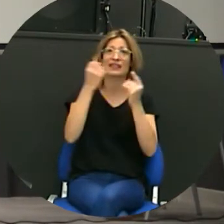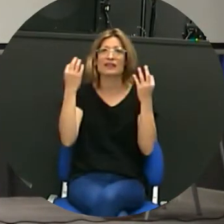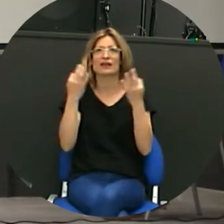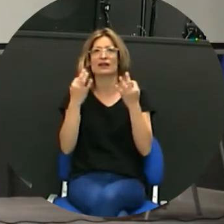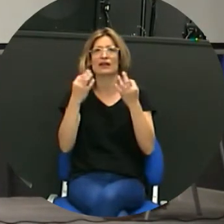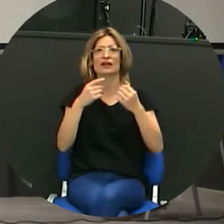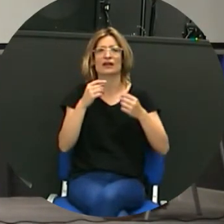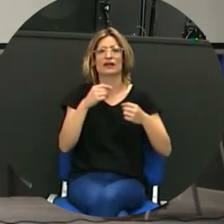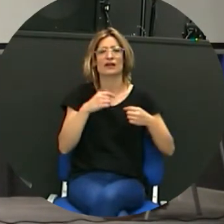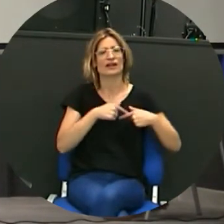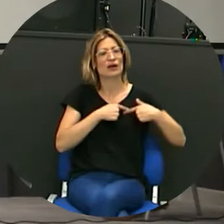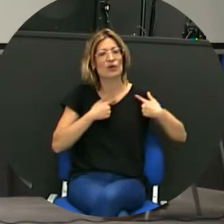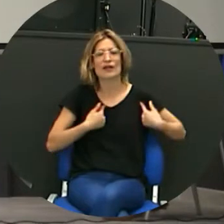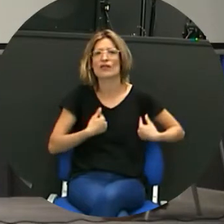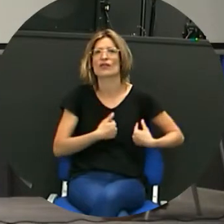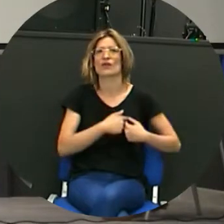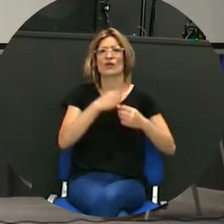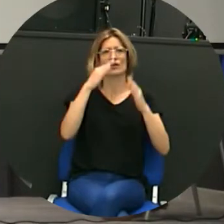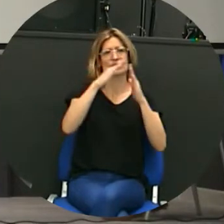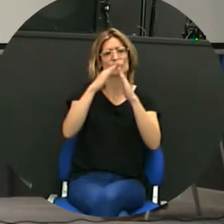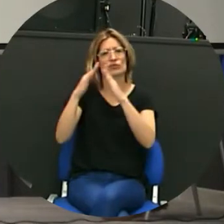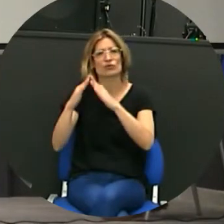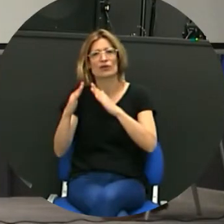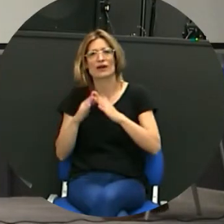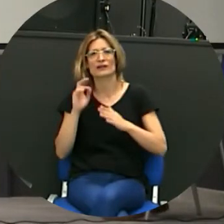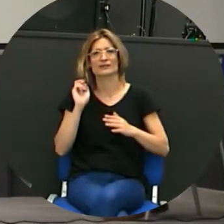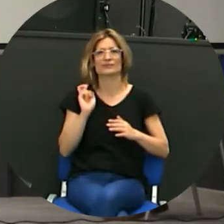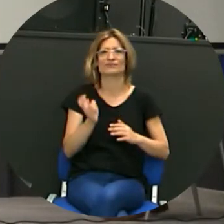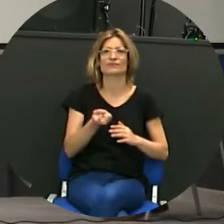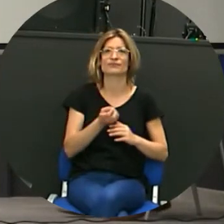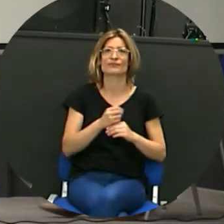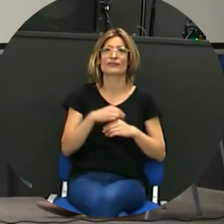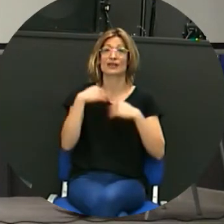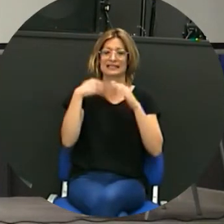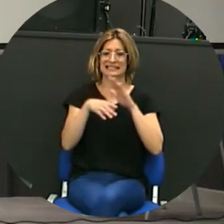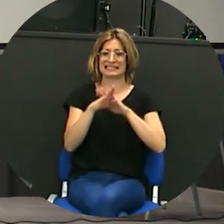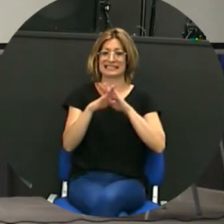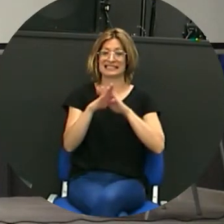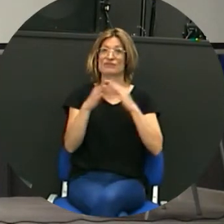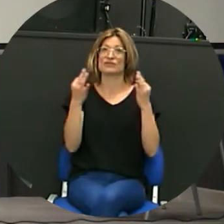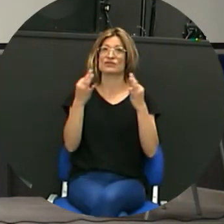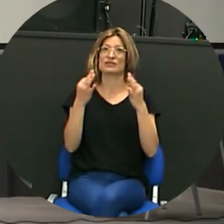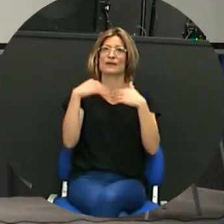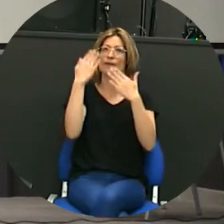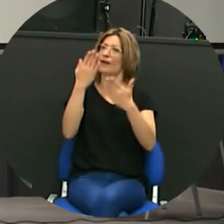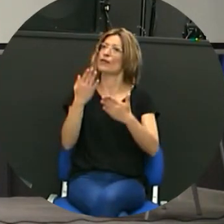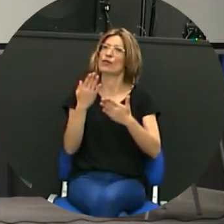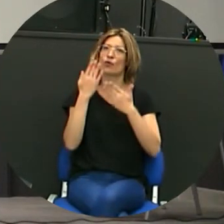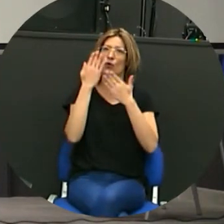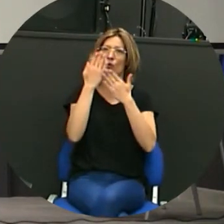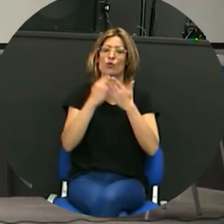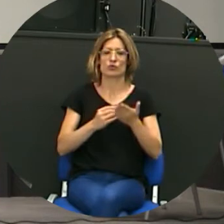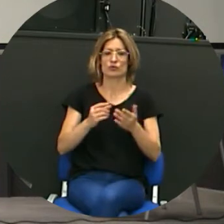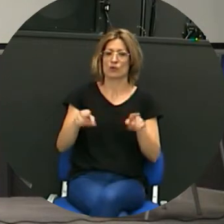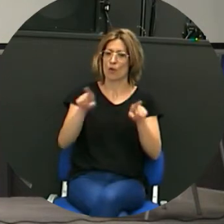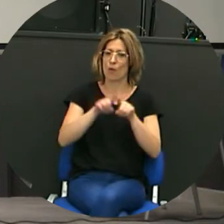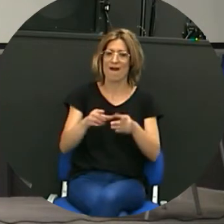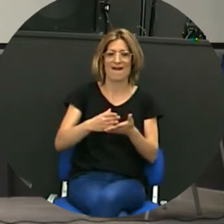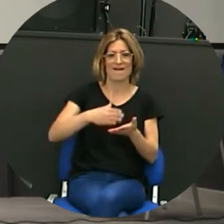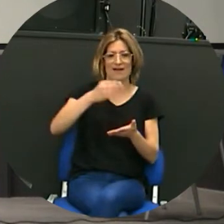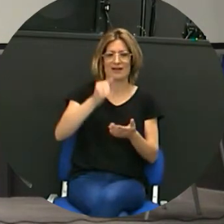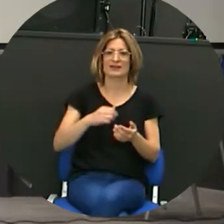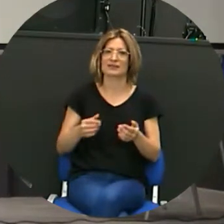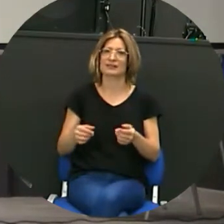cada hogar, Señor, y que sigamos levantando ese altar personal, familiar y como iglesia, Señor. Recibe toda la gloria.